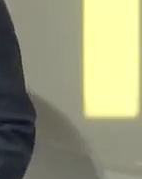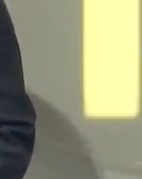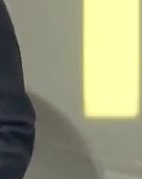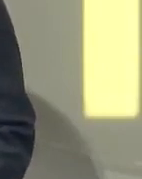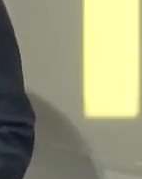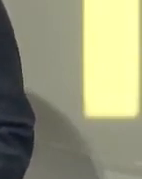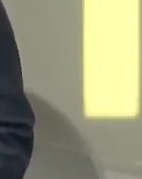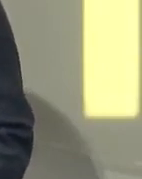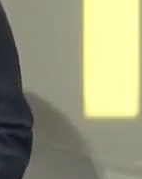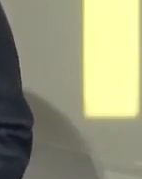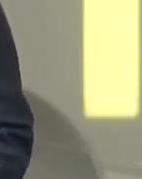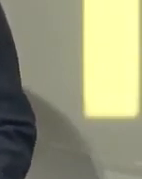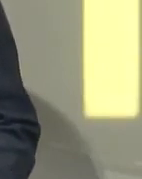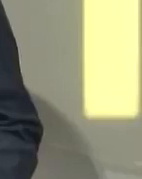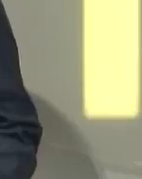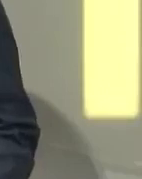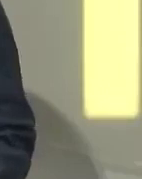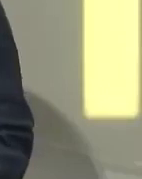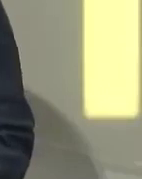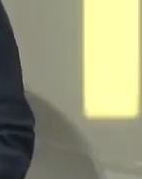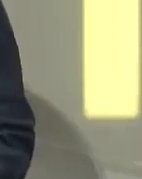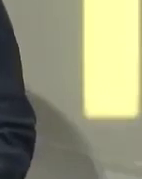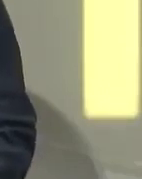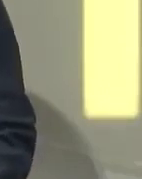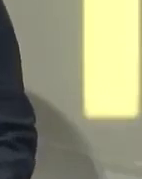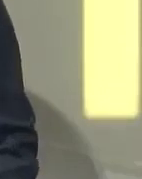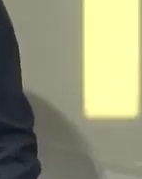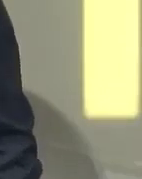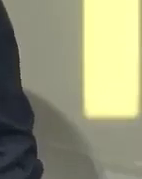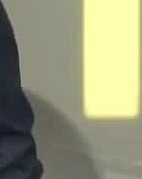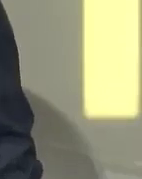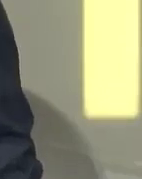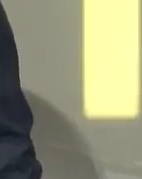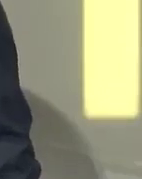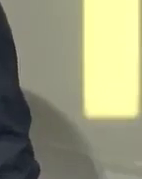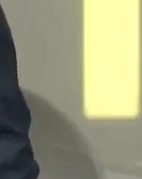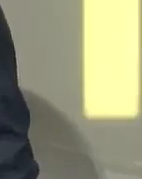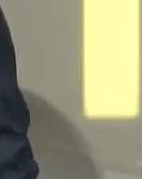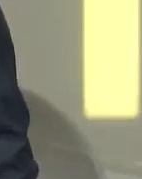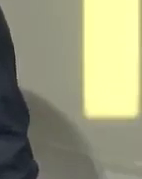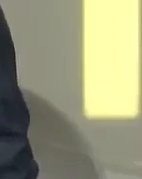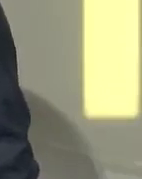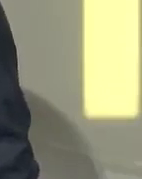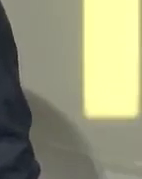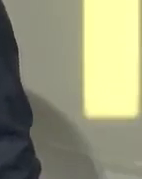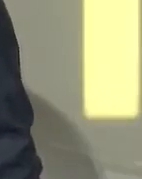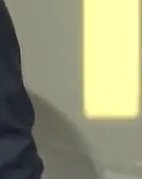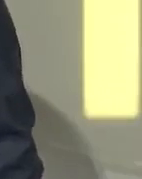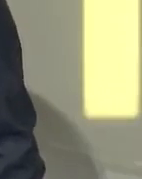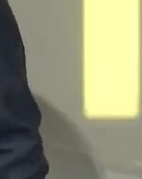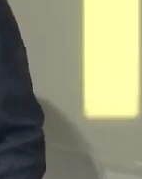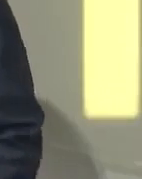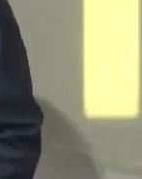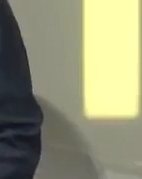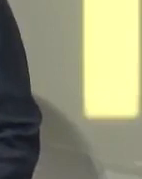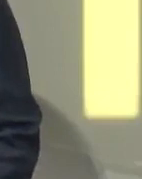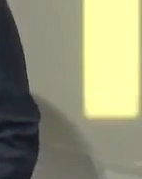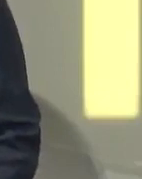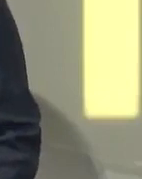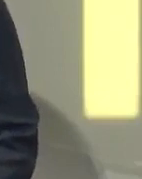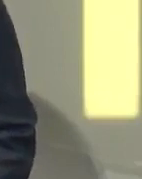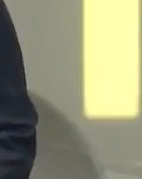diferentes procesos y entes productivos del país a fijarse la meta de la exportación. Parte de lo que